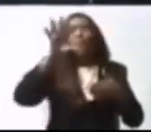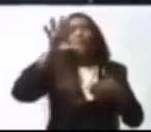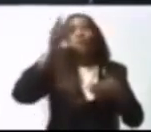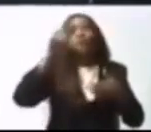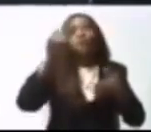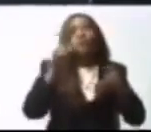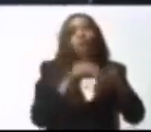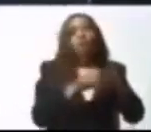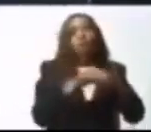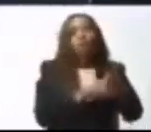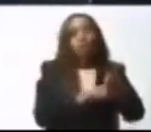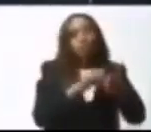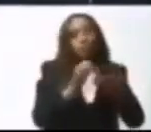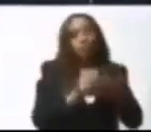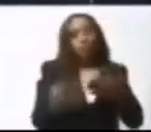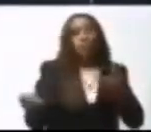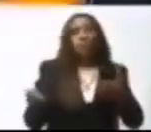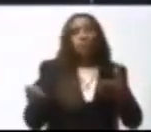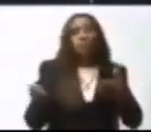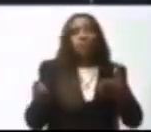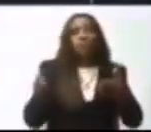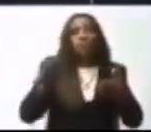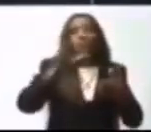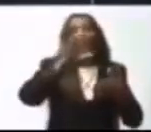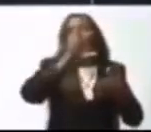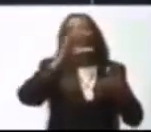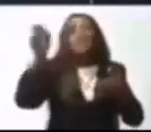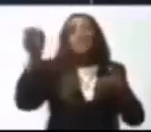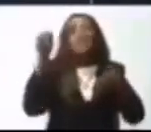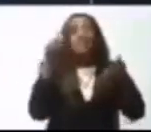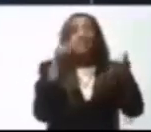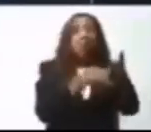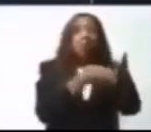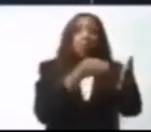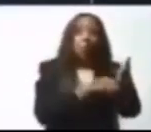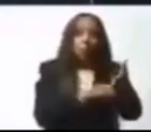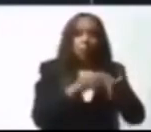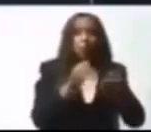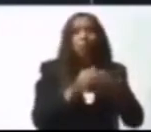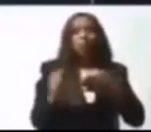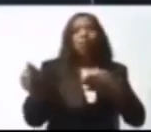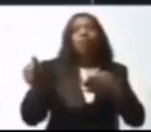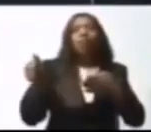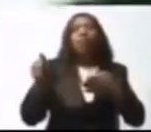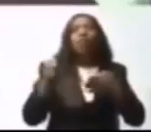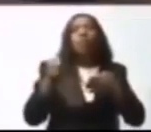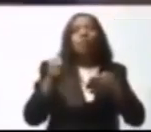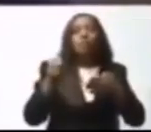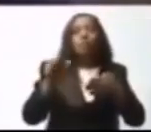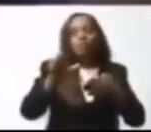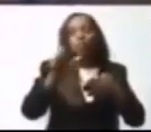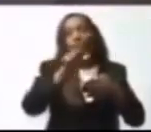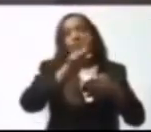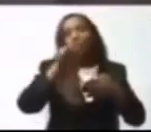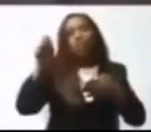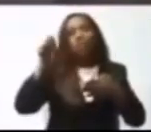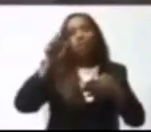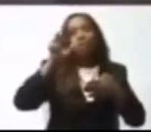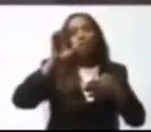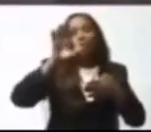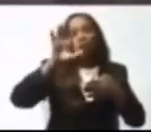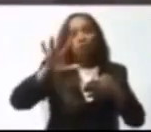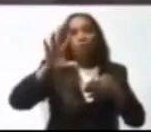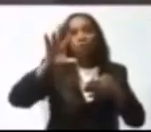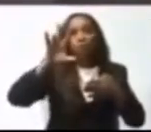16 300 millones de dólares el préstamo 17 156 millones los préstamos